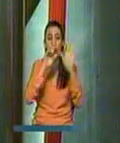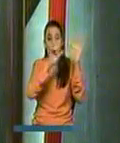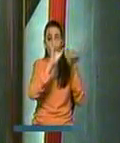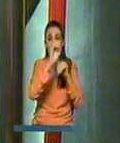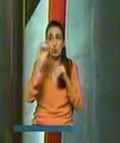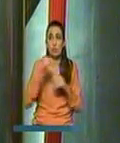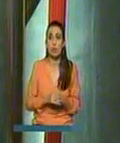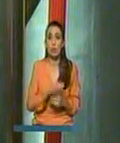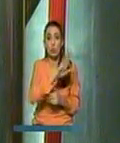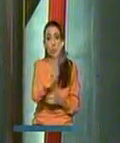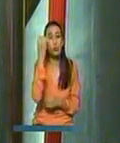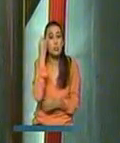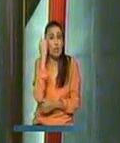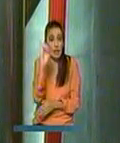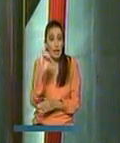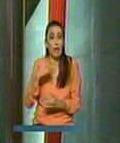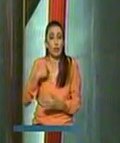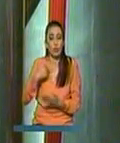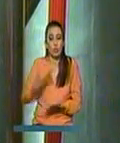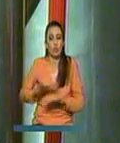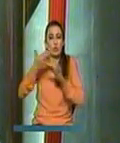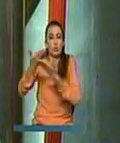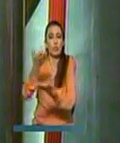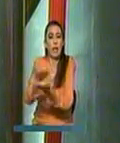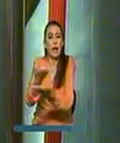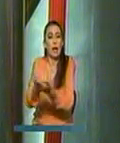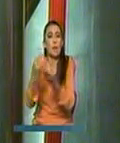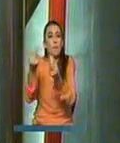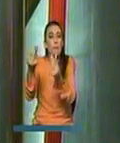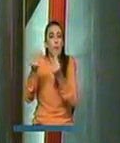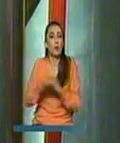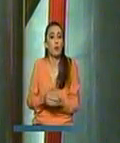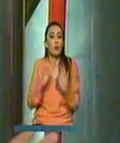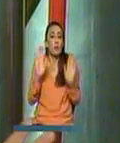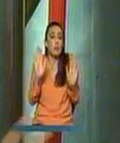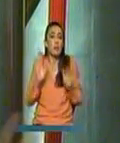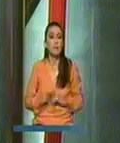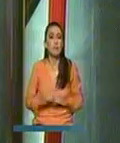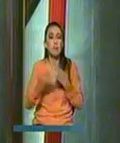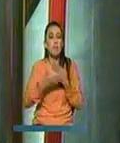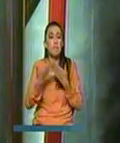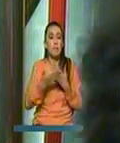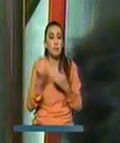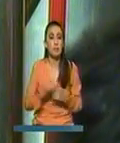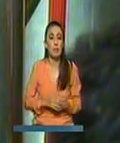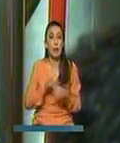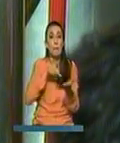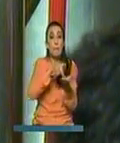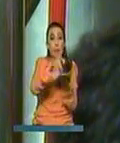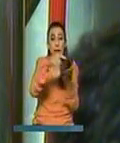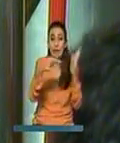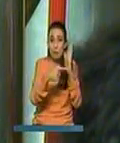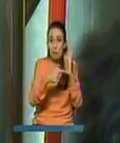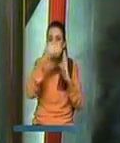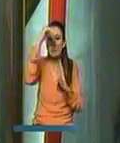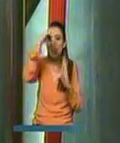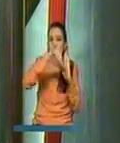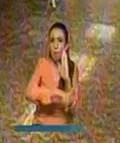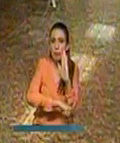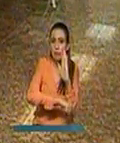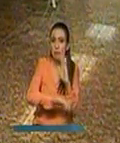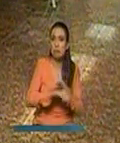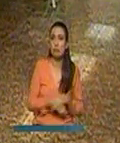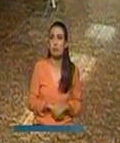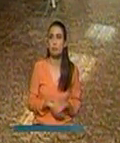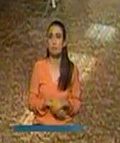Ustedes ponen la idea, nosotros los recursos y nosotros los ayudamos. Así de sencillo. Ahora pagarán menos impuestos y bajará el precio de los insumos.